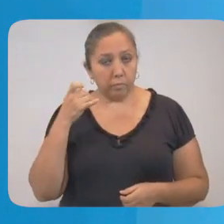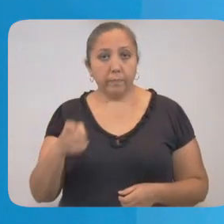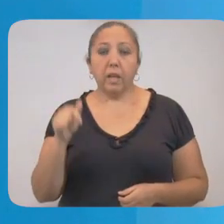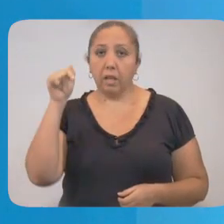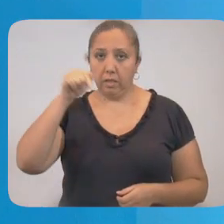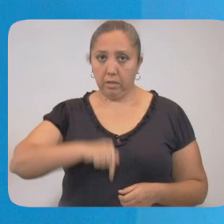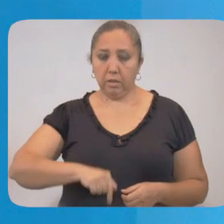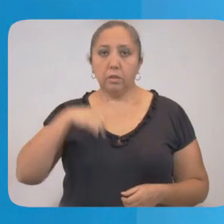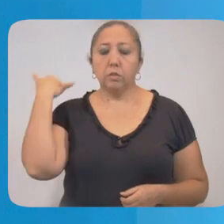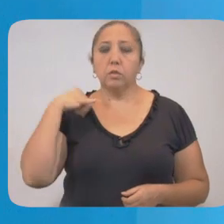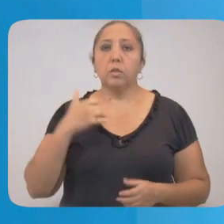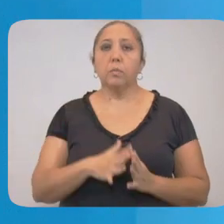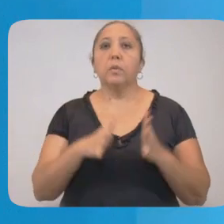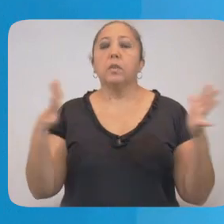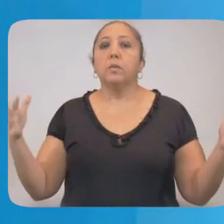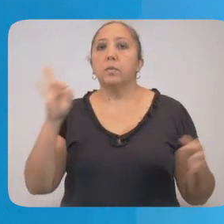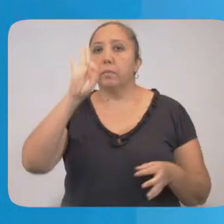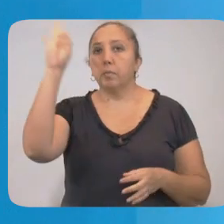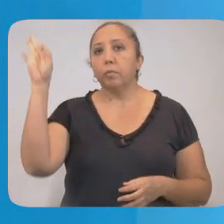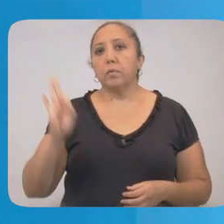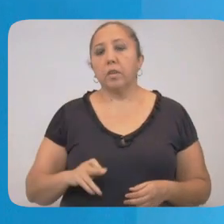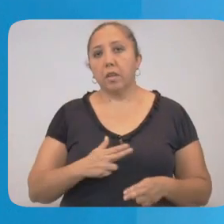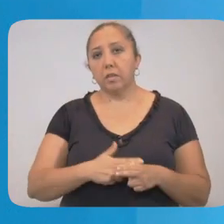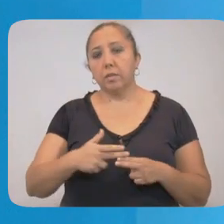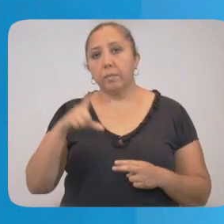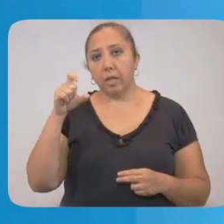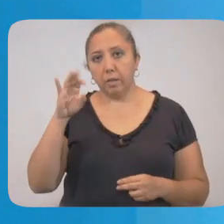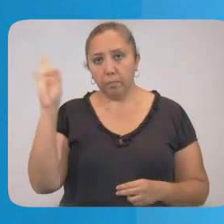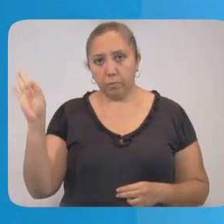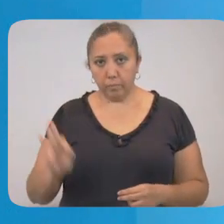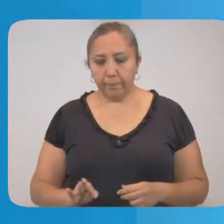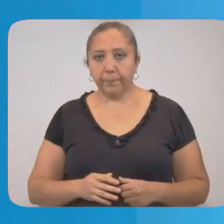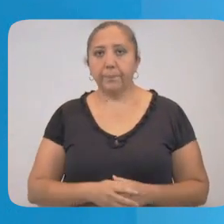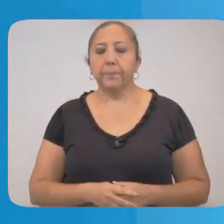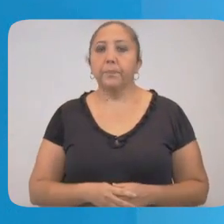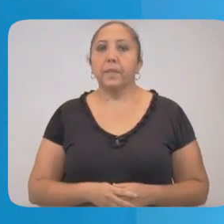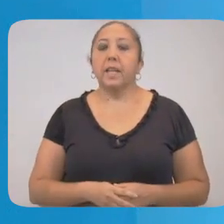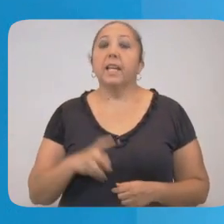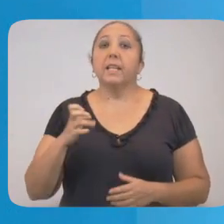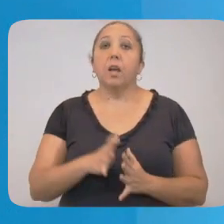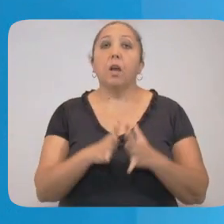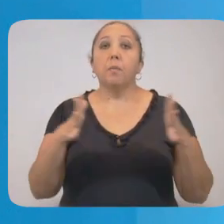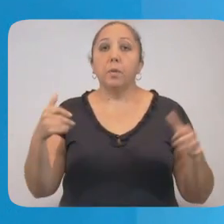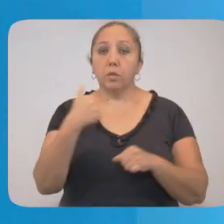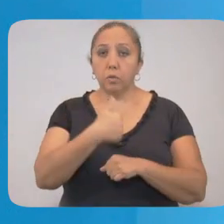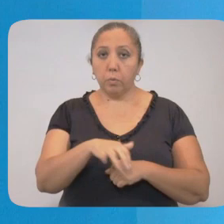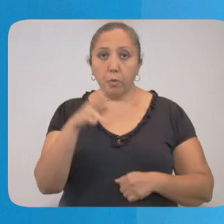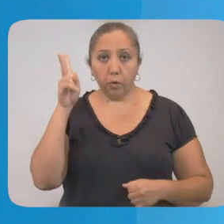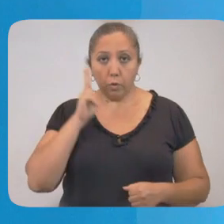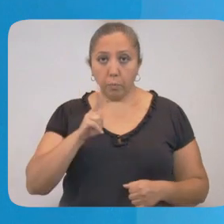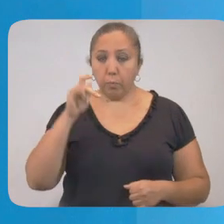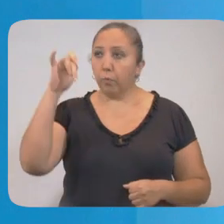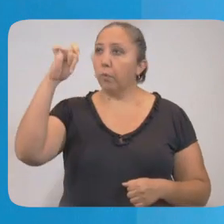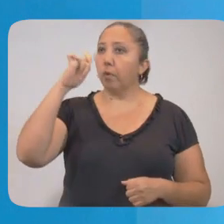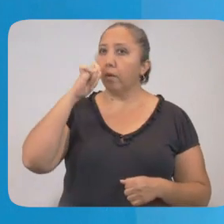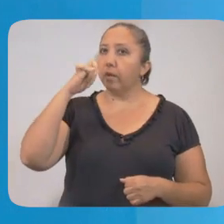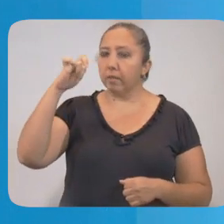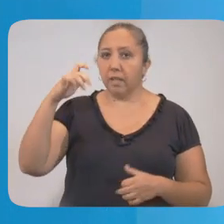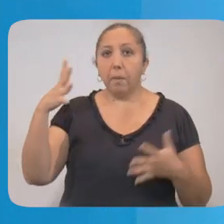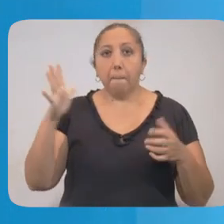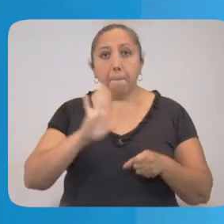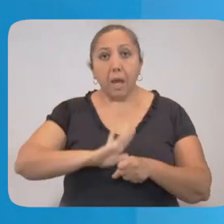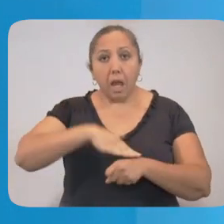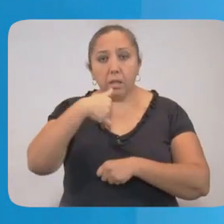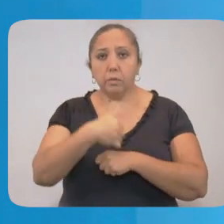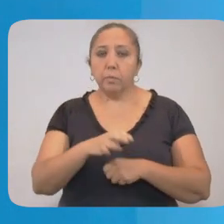en Yucatán hemos duplicado ese porcentaje hasta un 20%. Este aumento de número de pruebas implicará, por tanto, un